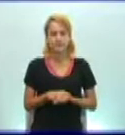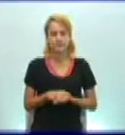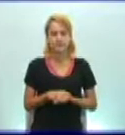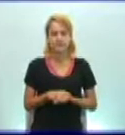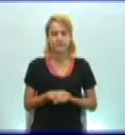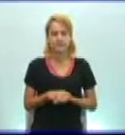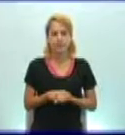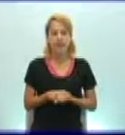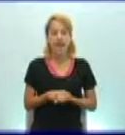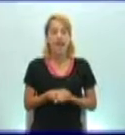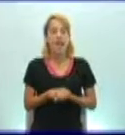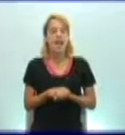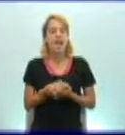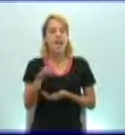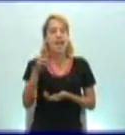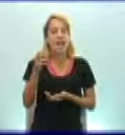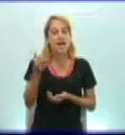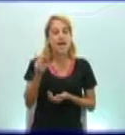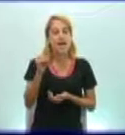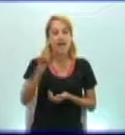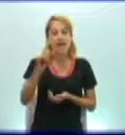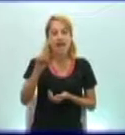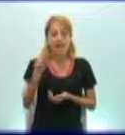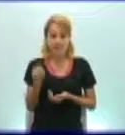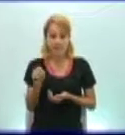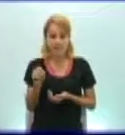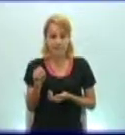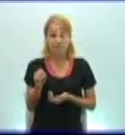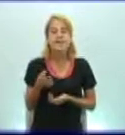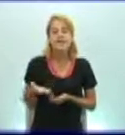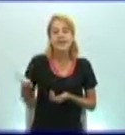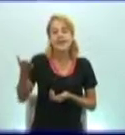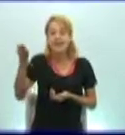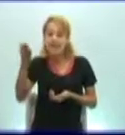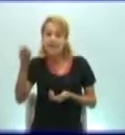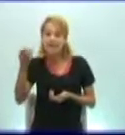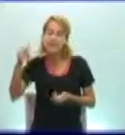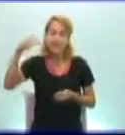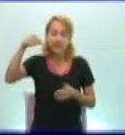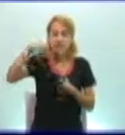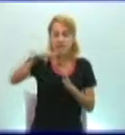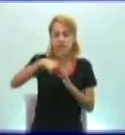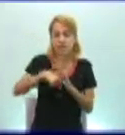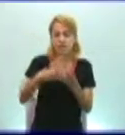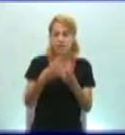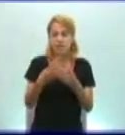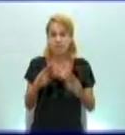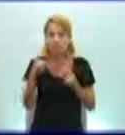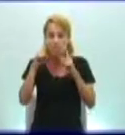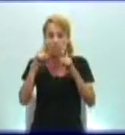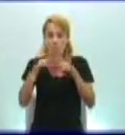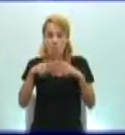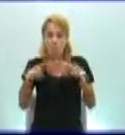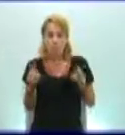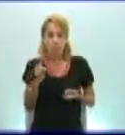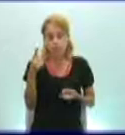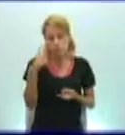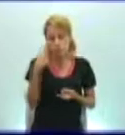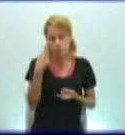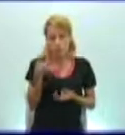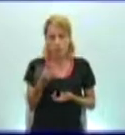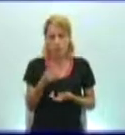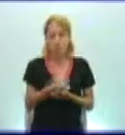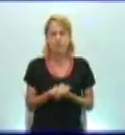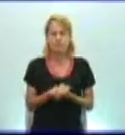Las raíces de las plantas crecen en dirección al suelo, por eso son la parte oculta de la planta. Tienen